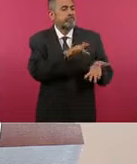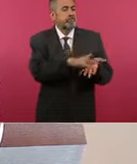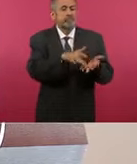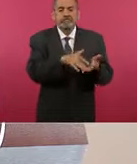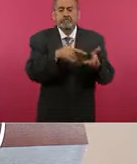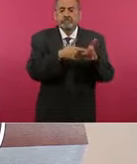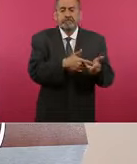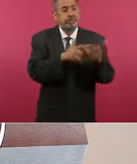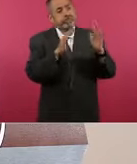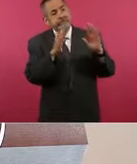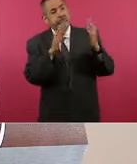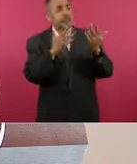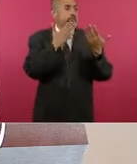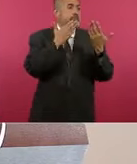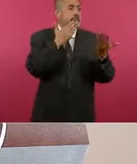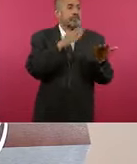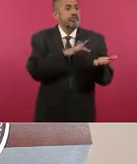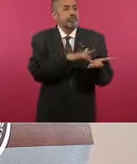seguir aplaudiendo,